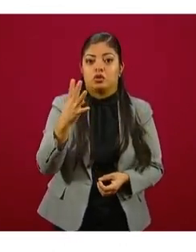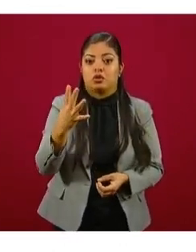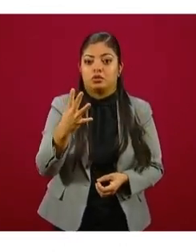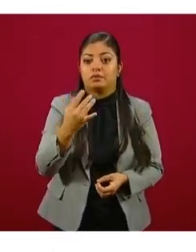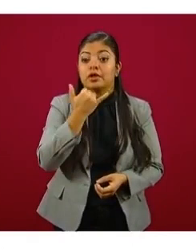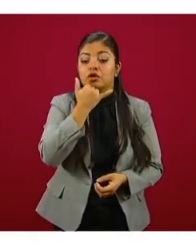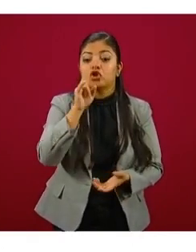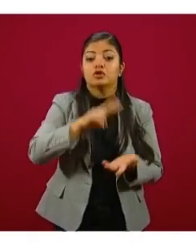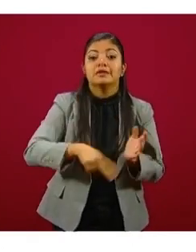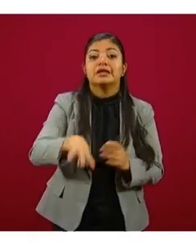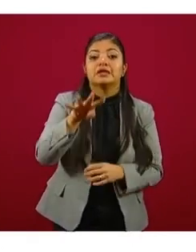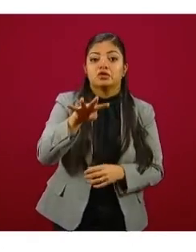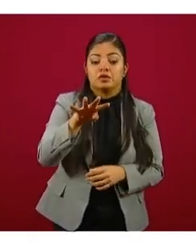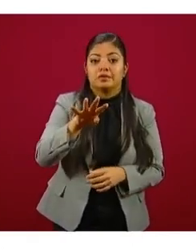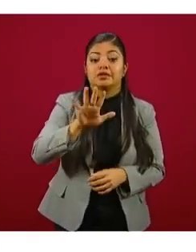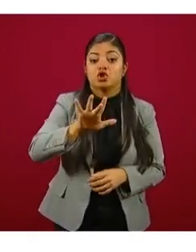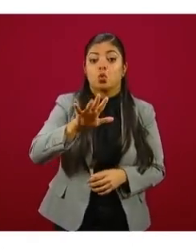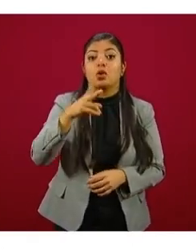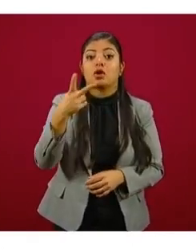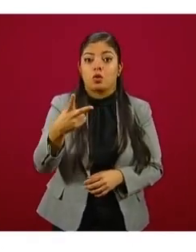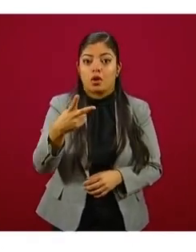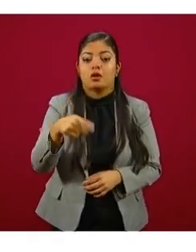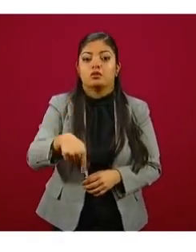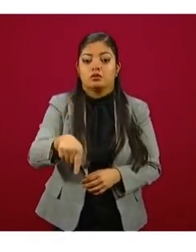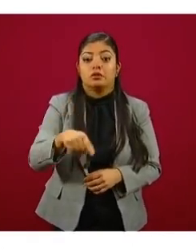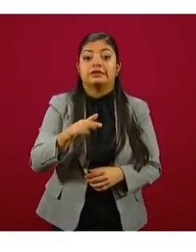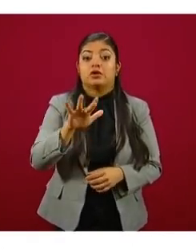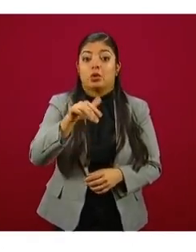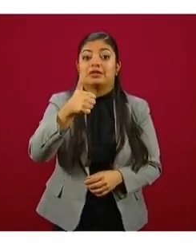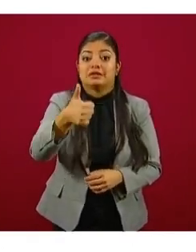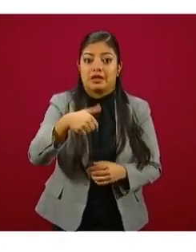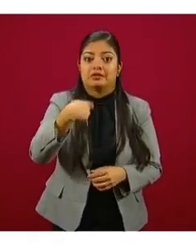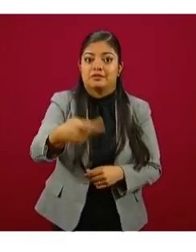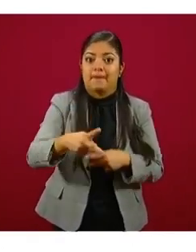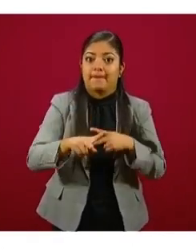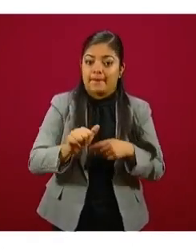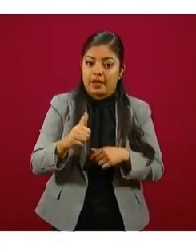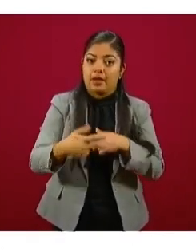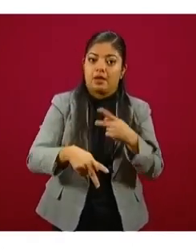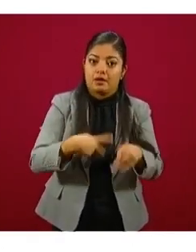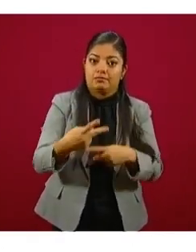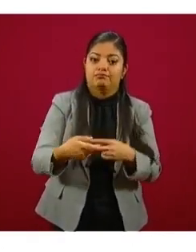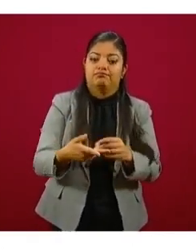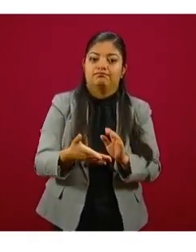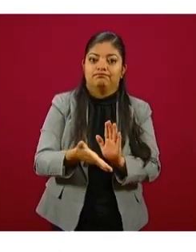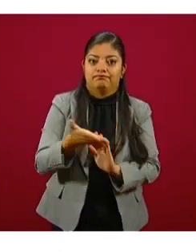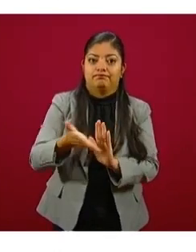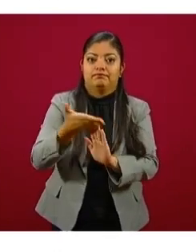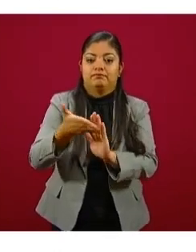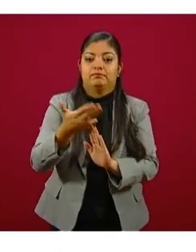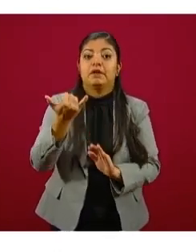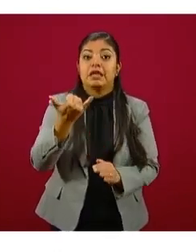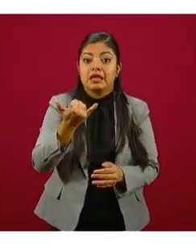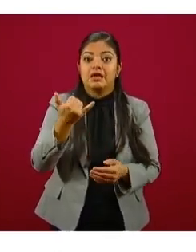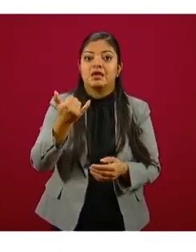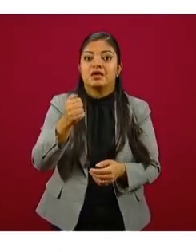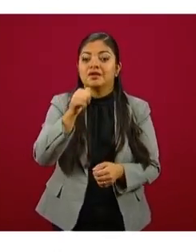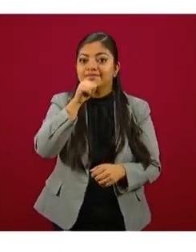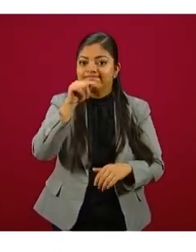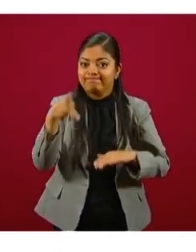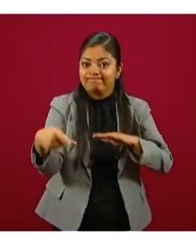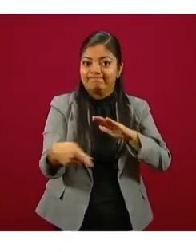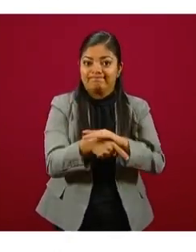perdón, 54, en proceso 56 y suspendidas porque no estaban